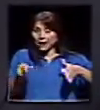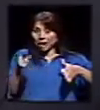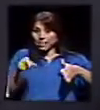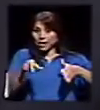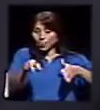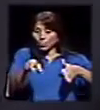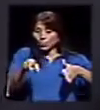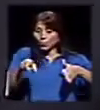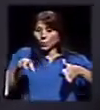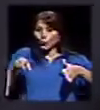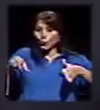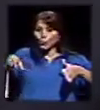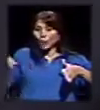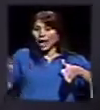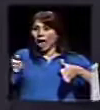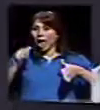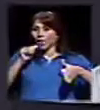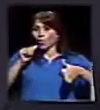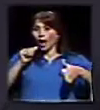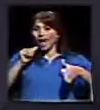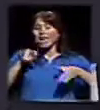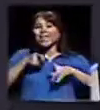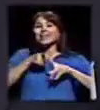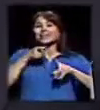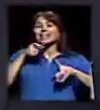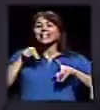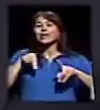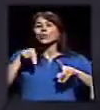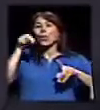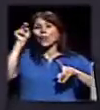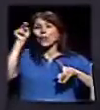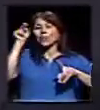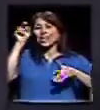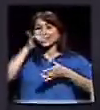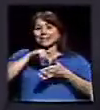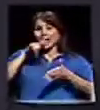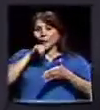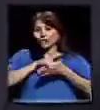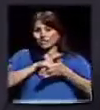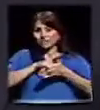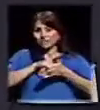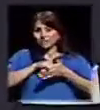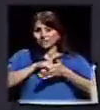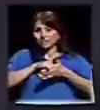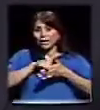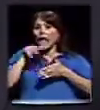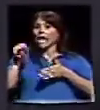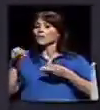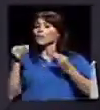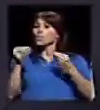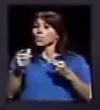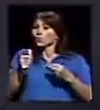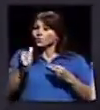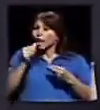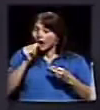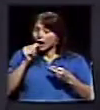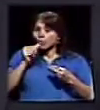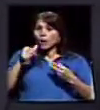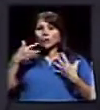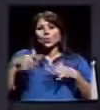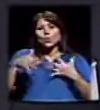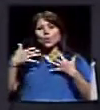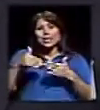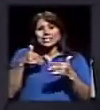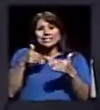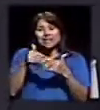básicamente corría, digamos, del norte de lo que hoy es la ciudad, ¿verdad? Donde había agua en cierta abundancia. Estoy hablando de las inmediaciones del